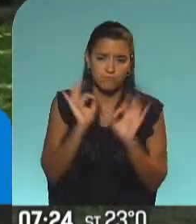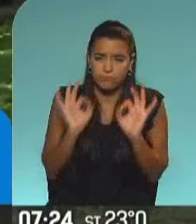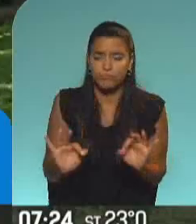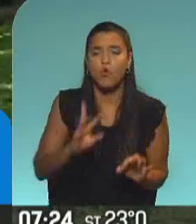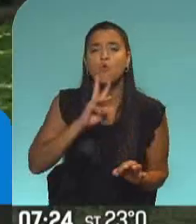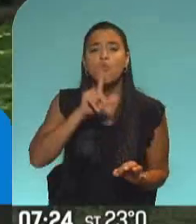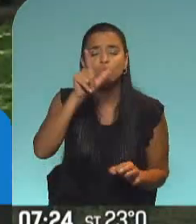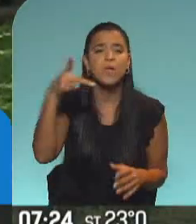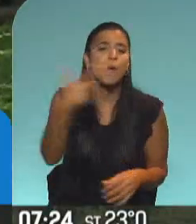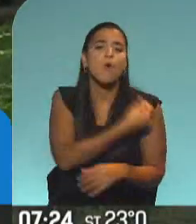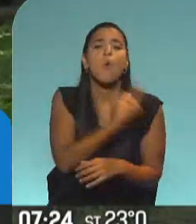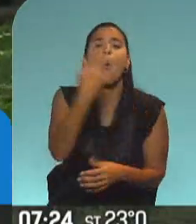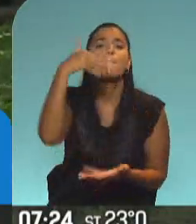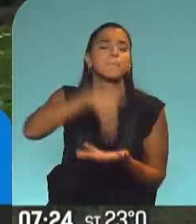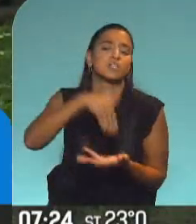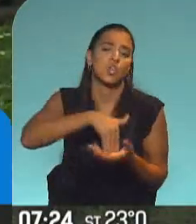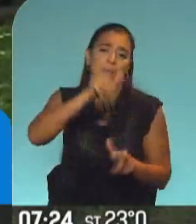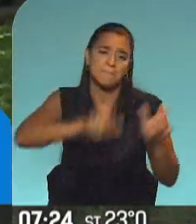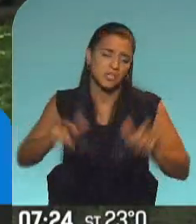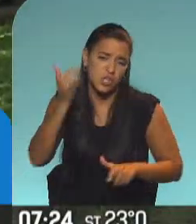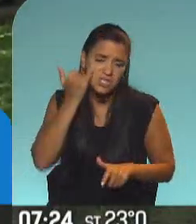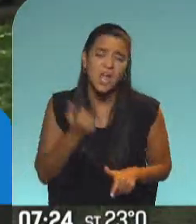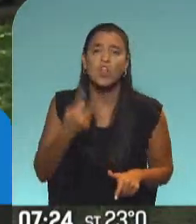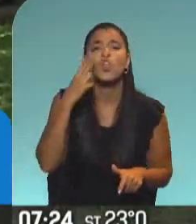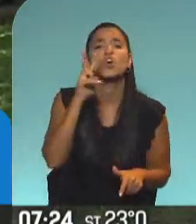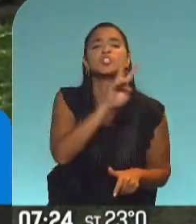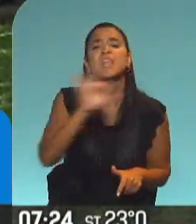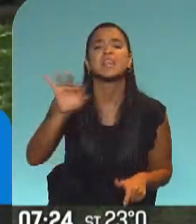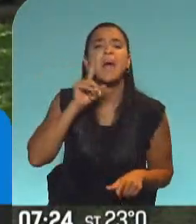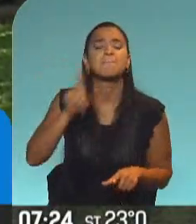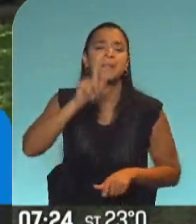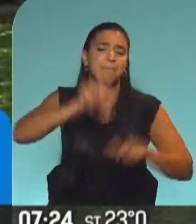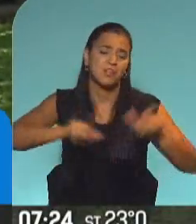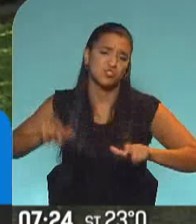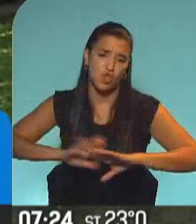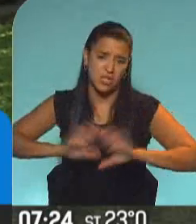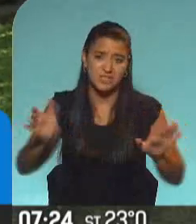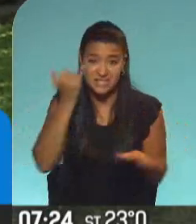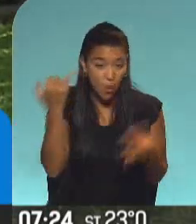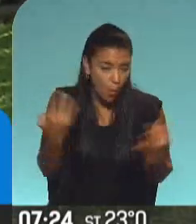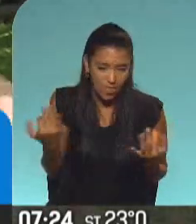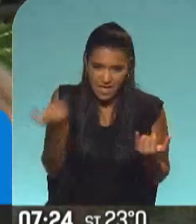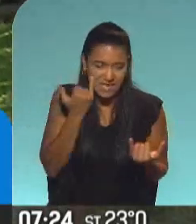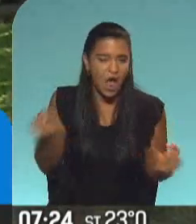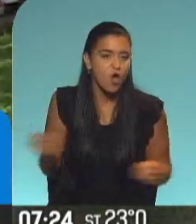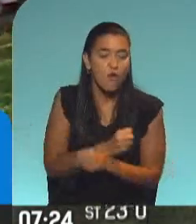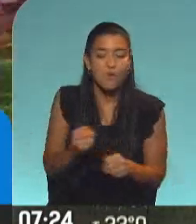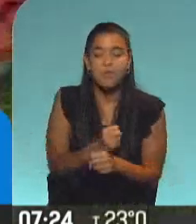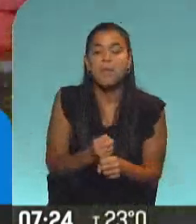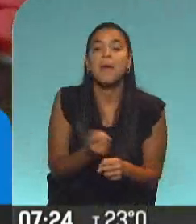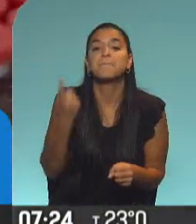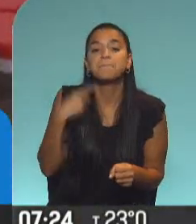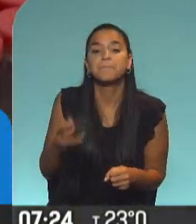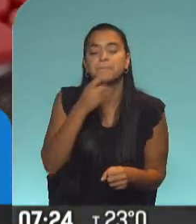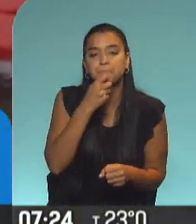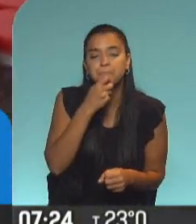han vacunado más de 1 millón de personas, en nuestro país más de 200.000 personas, por lo cual la seguridad está confirmada. Y la eficacia que surge de los